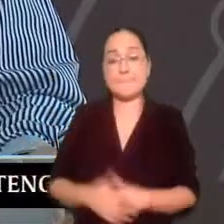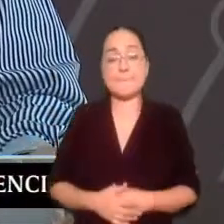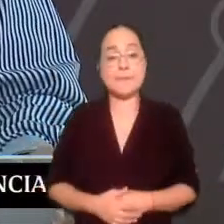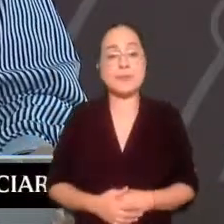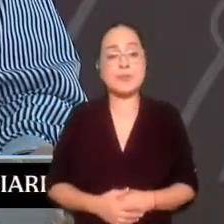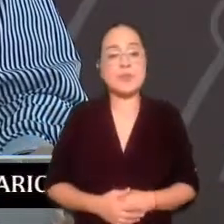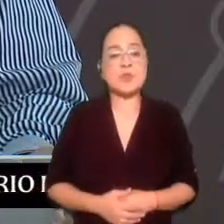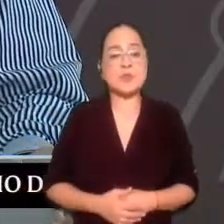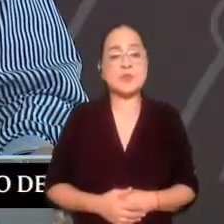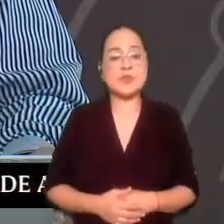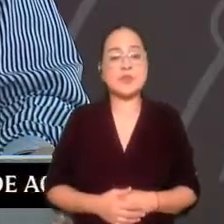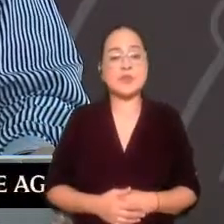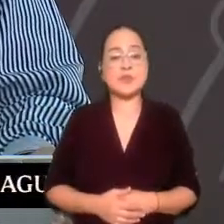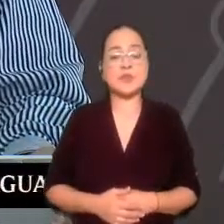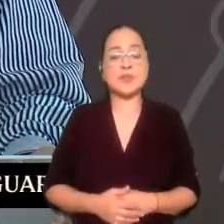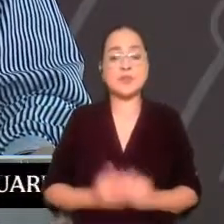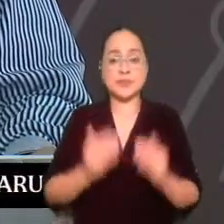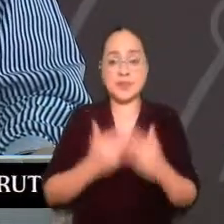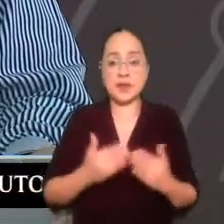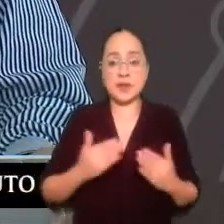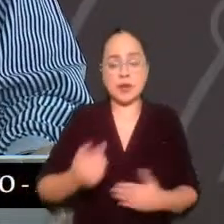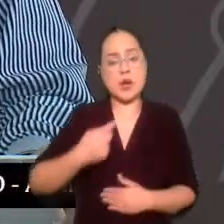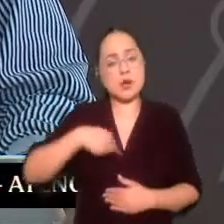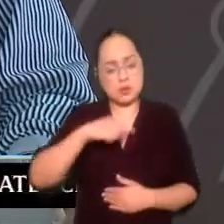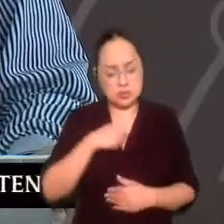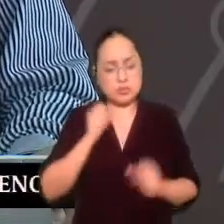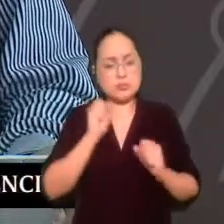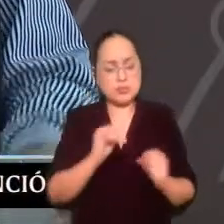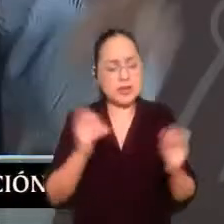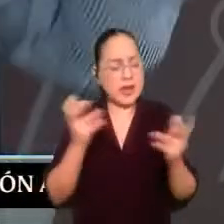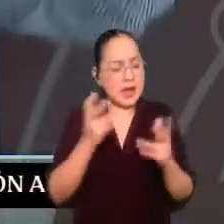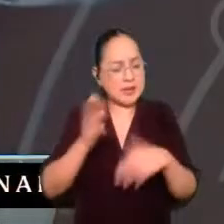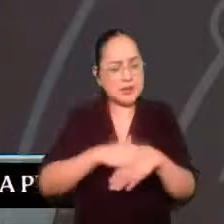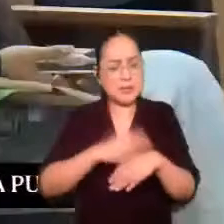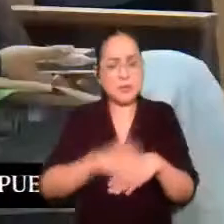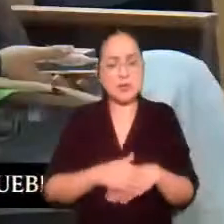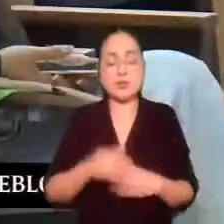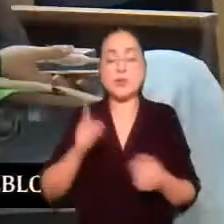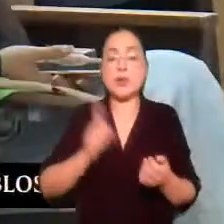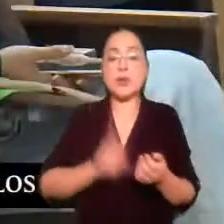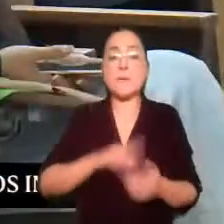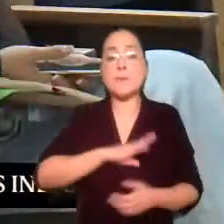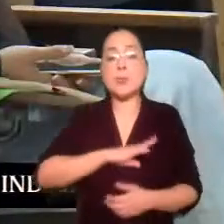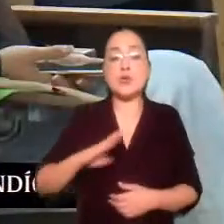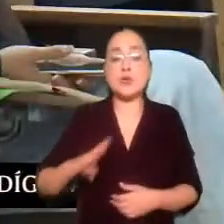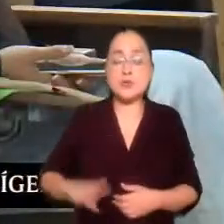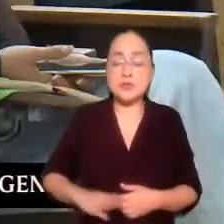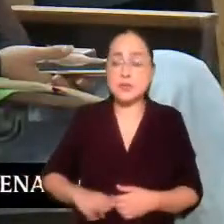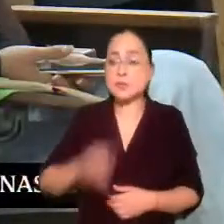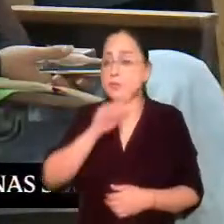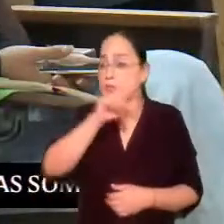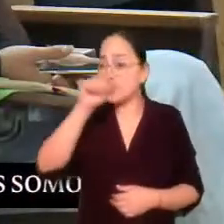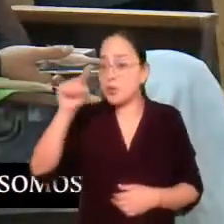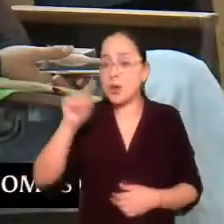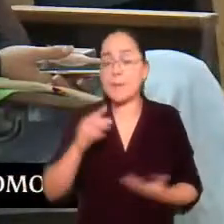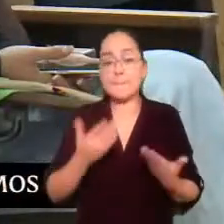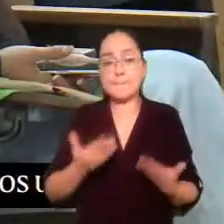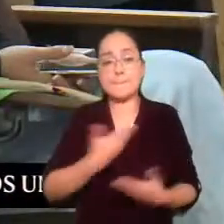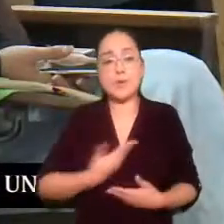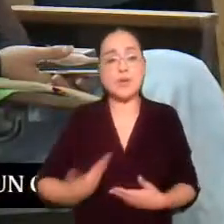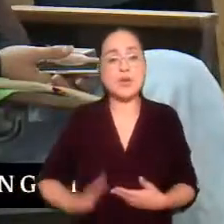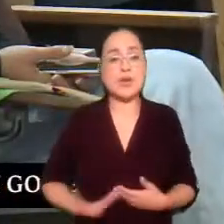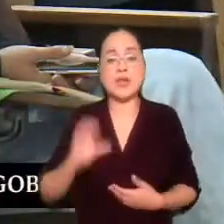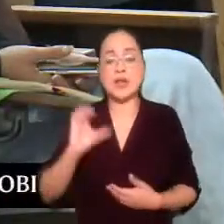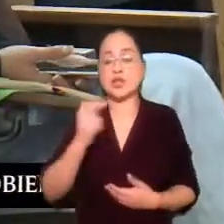Entonces, lo vamos a hacer. Sin embargo, desde una vez te digo, a los municipios, a Carla, a nuestra presidenta de Choice, que